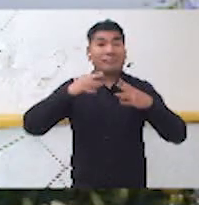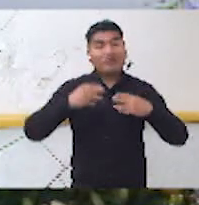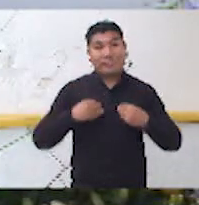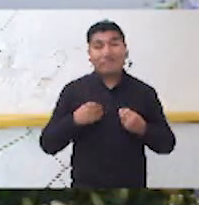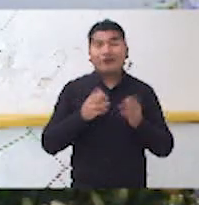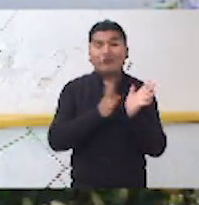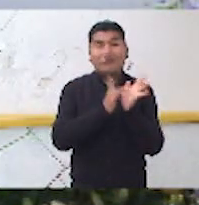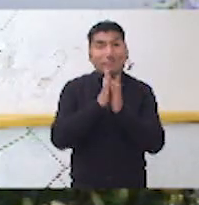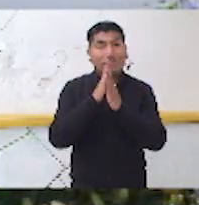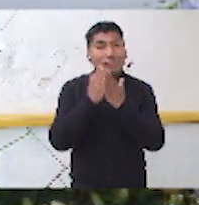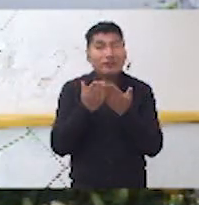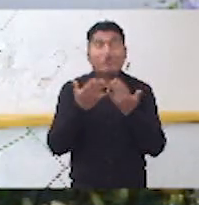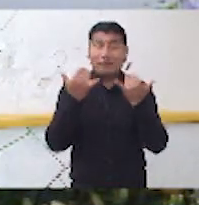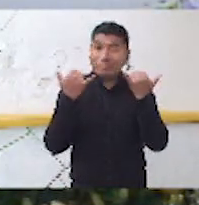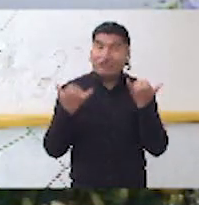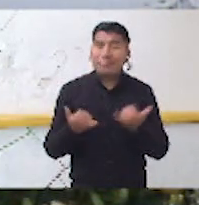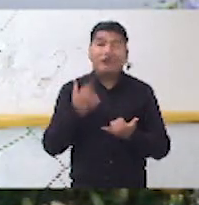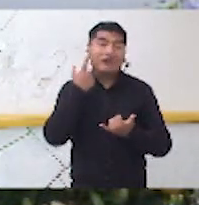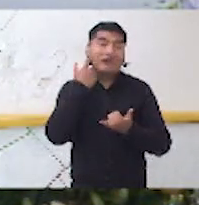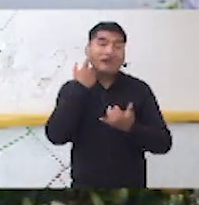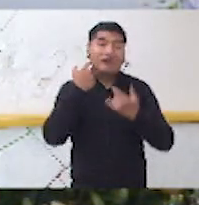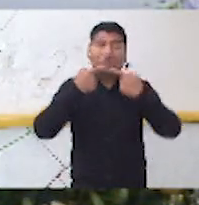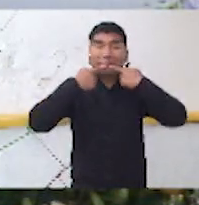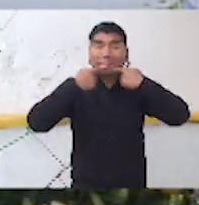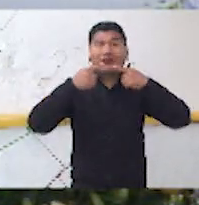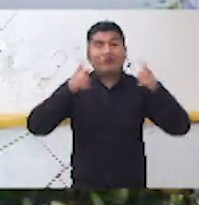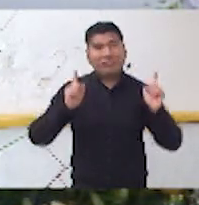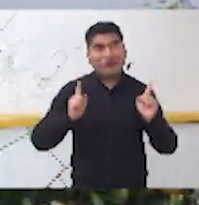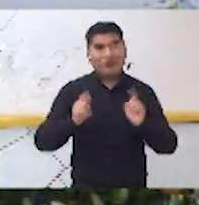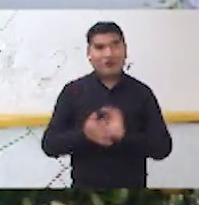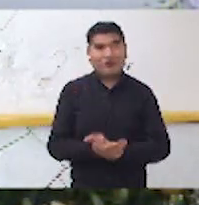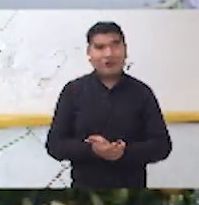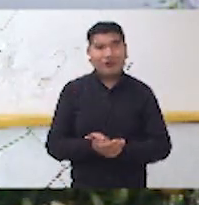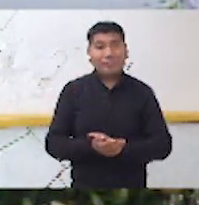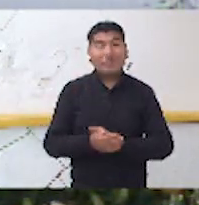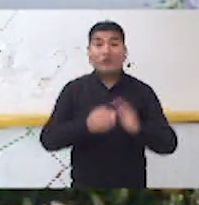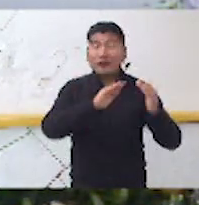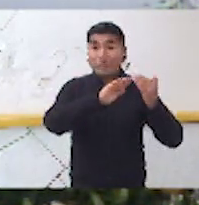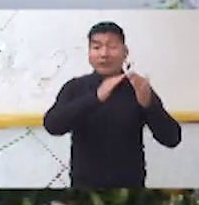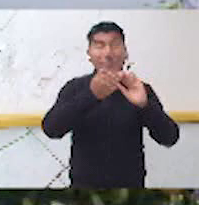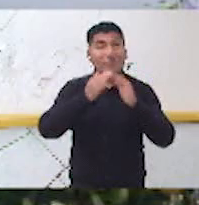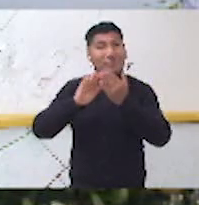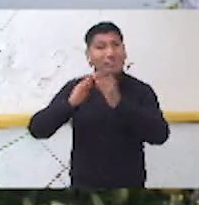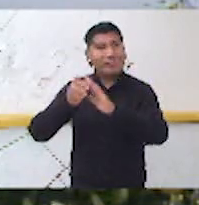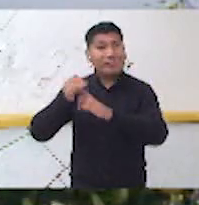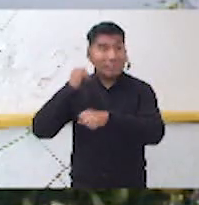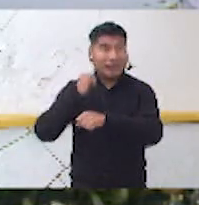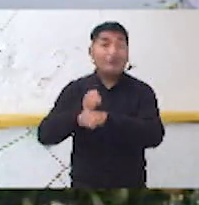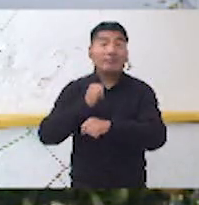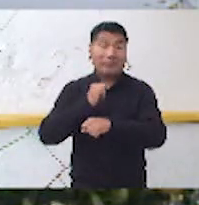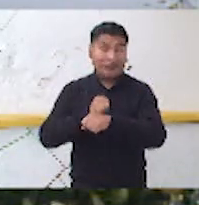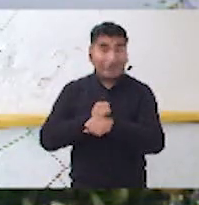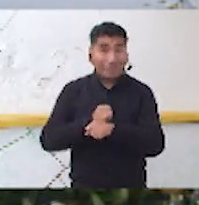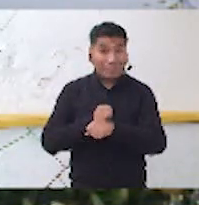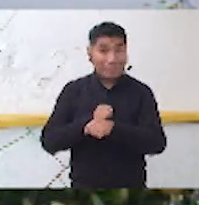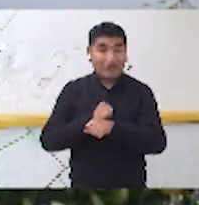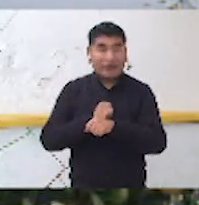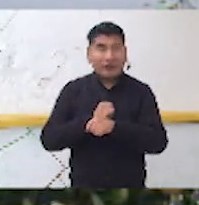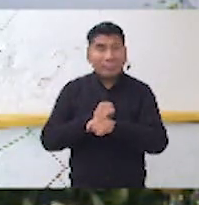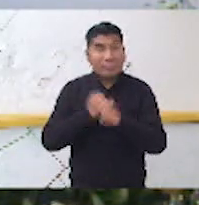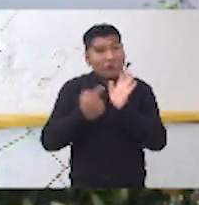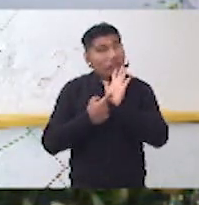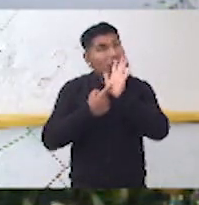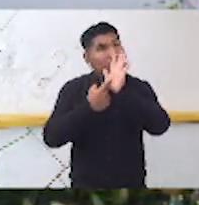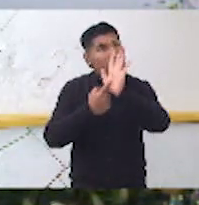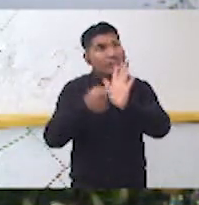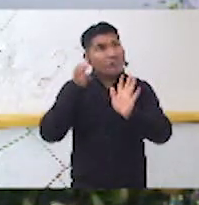el Evangelio de hoy, recién proclamado. La comunidad, que es la Iglesia, proyecta